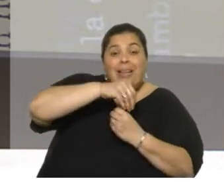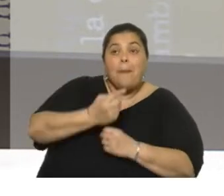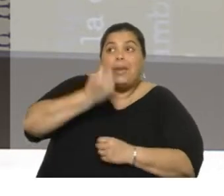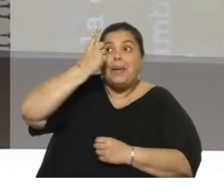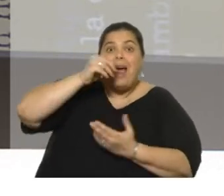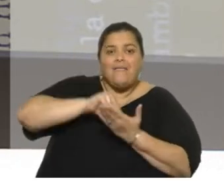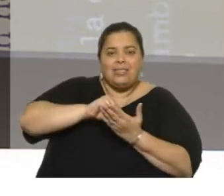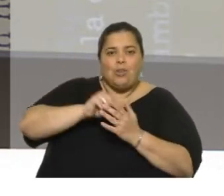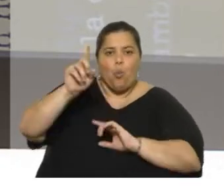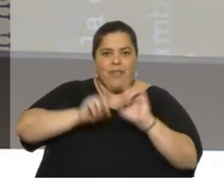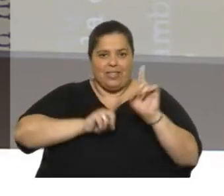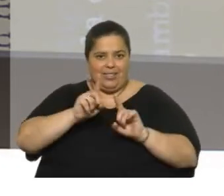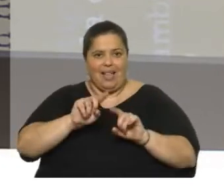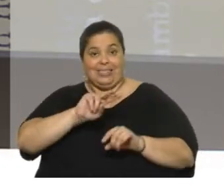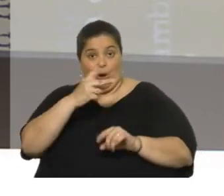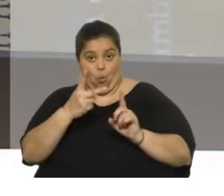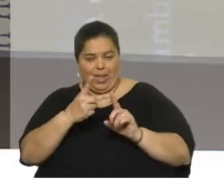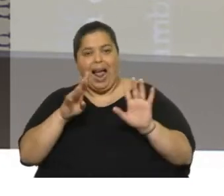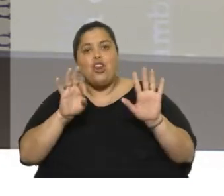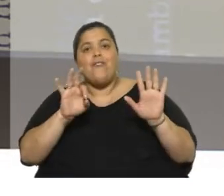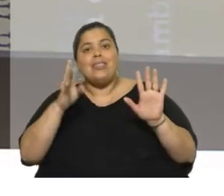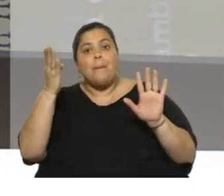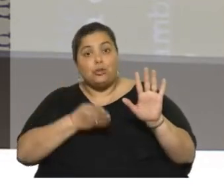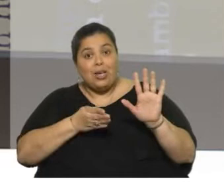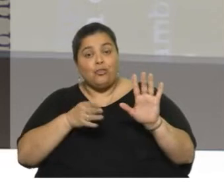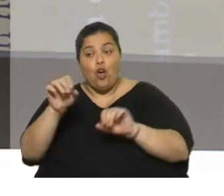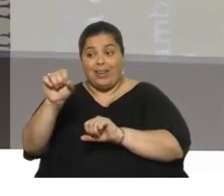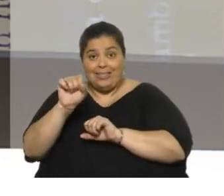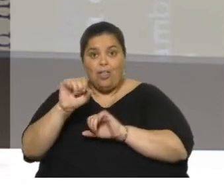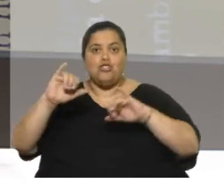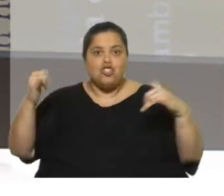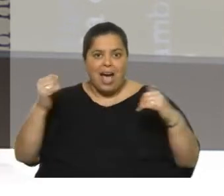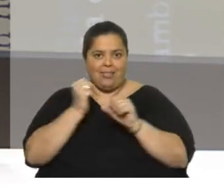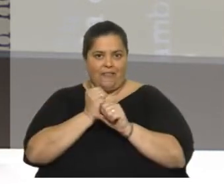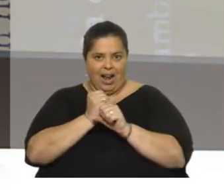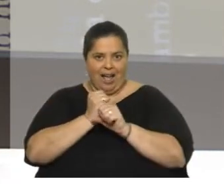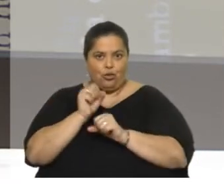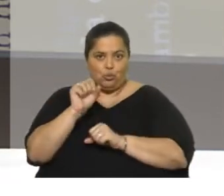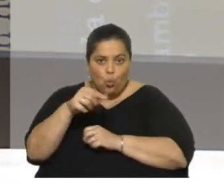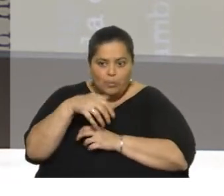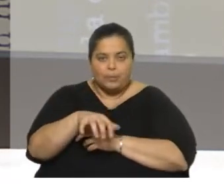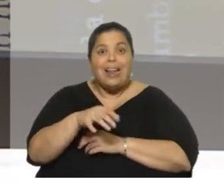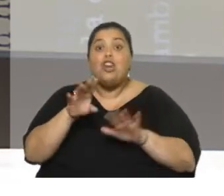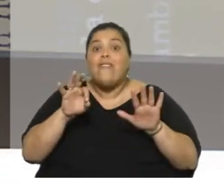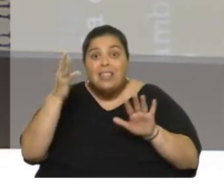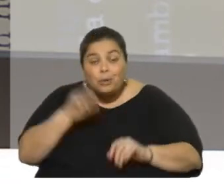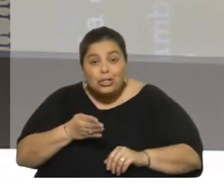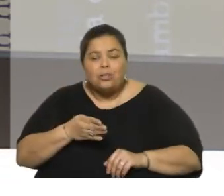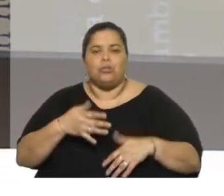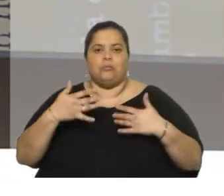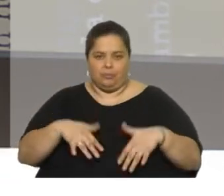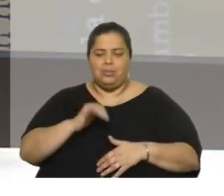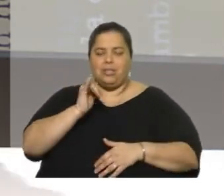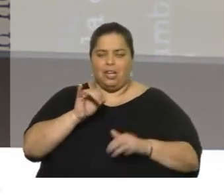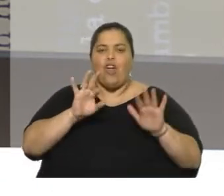que egresaron están trabajando en el área específica en la cual se han formado, porque ya tenemos... El 90%. 90% está